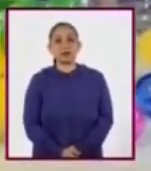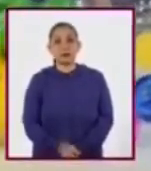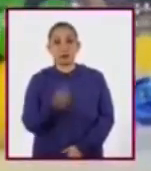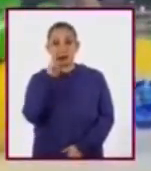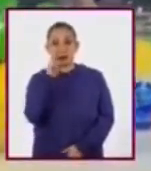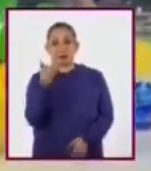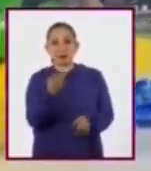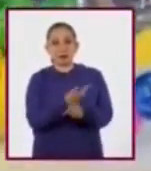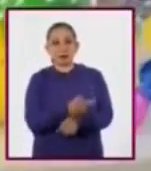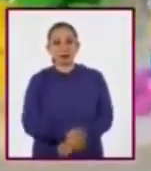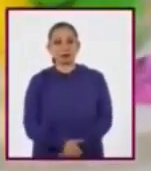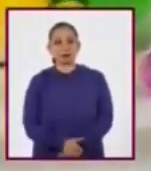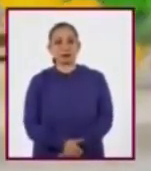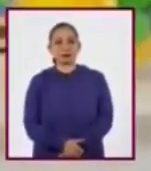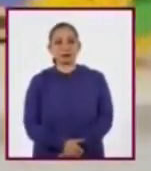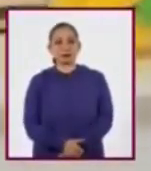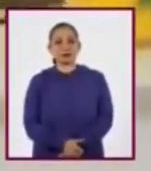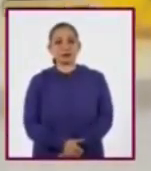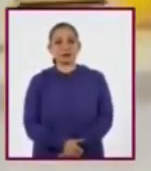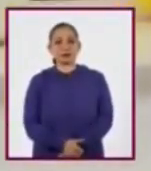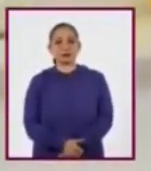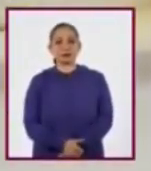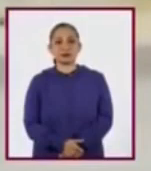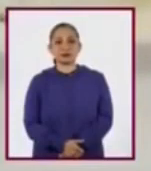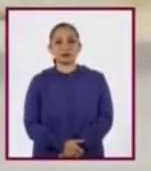Veamos lo que va a suceder.